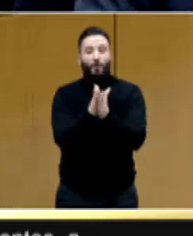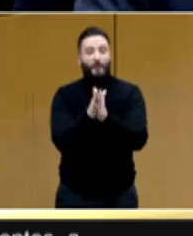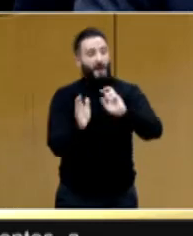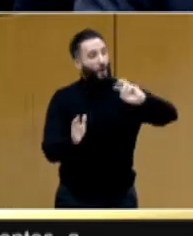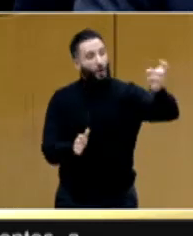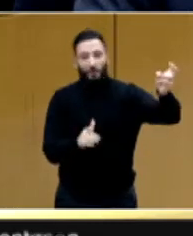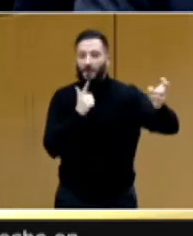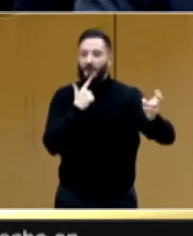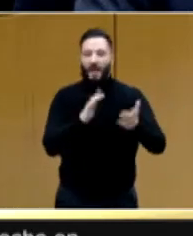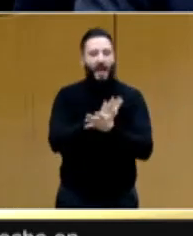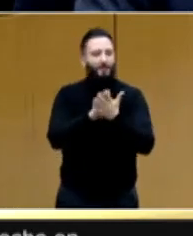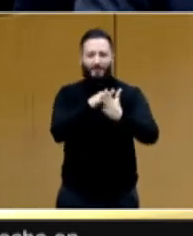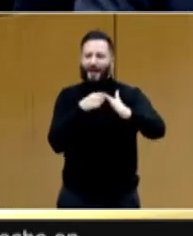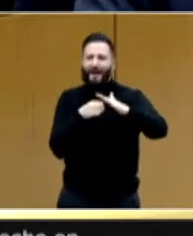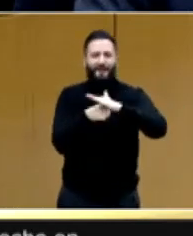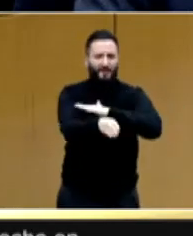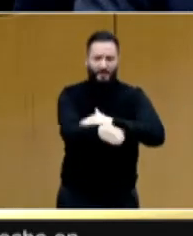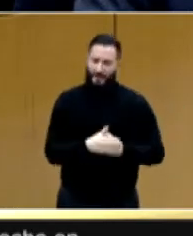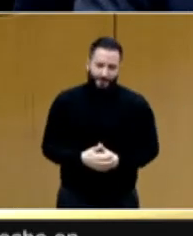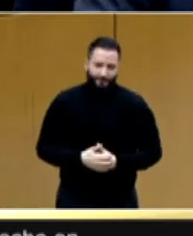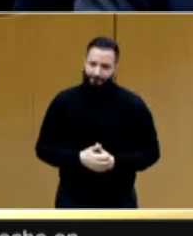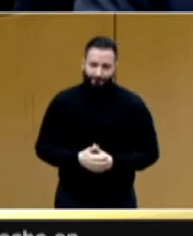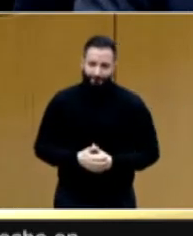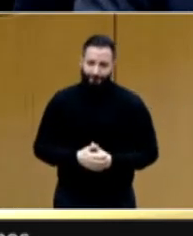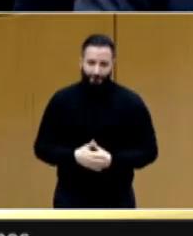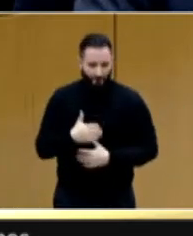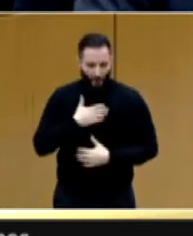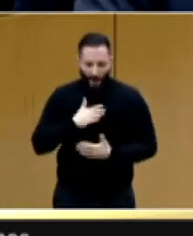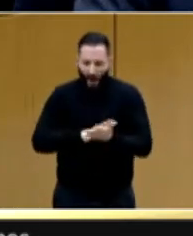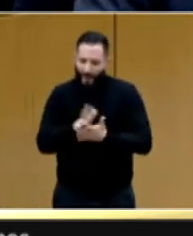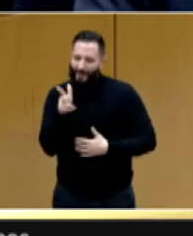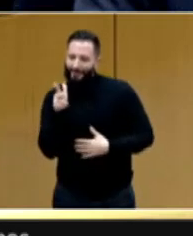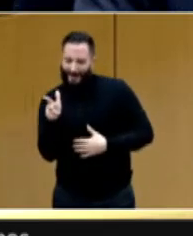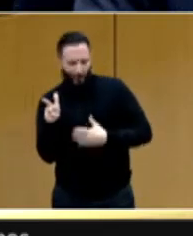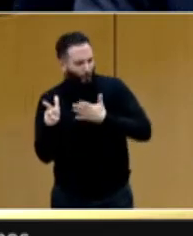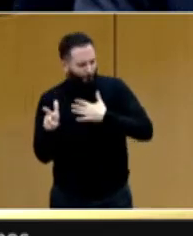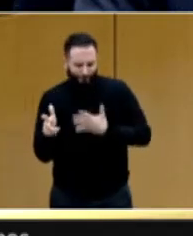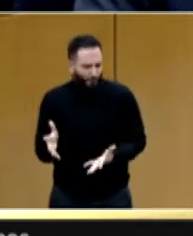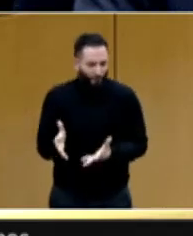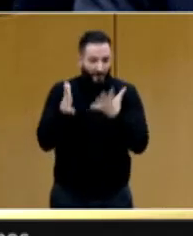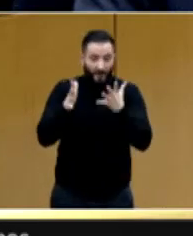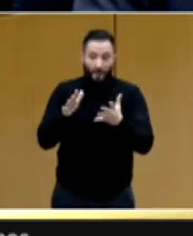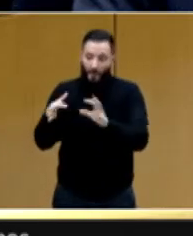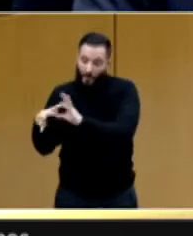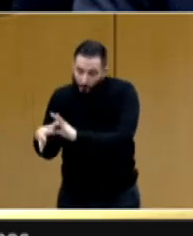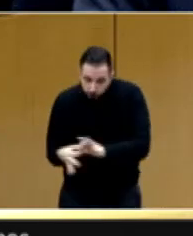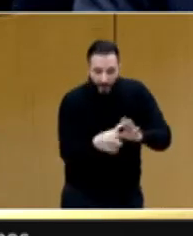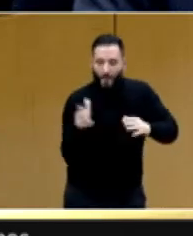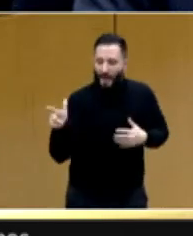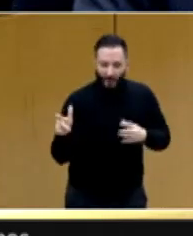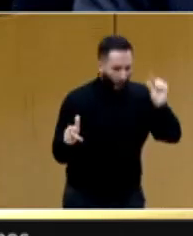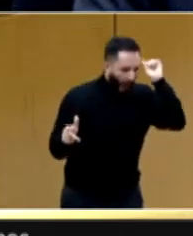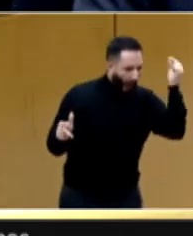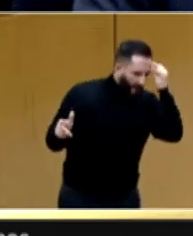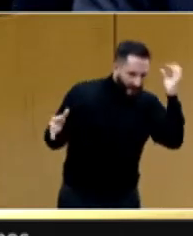hacerlo accesible no pues nos encanta hablar de derechos pero los derechos van ligados a responsabilidades Entonces yo creo que